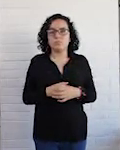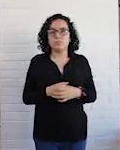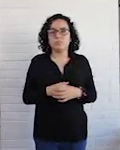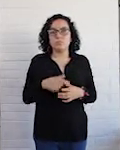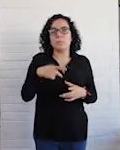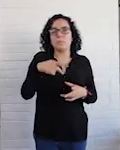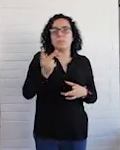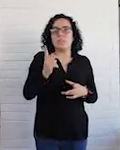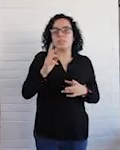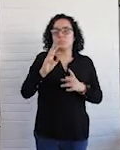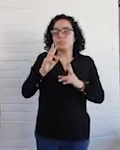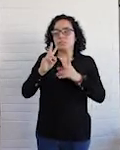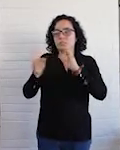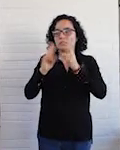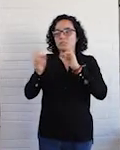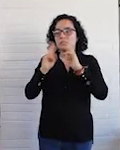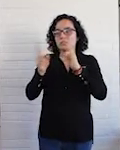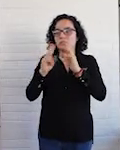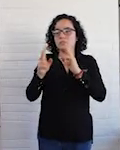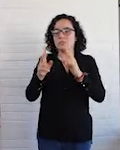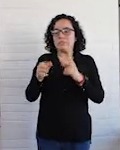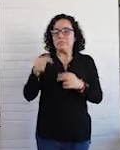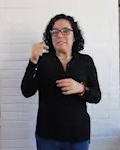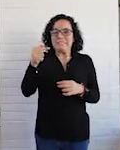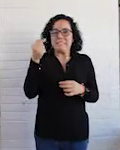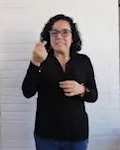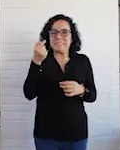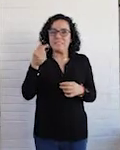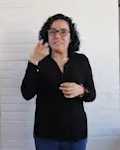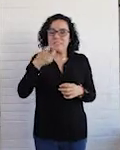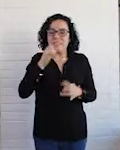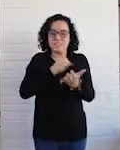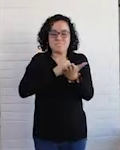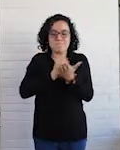quiere decir al otro, dice aquí está mi decisión.